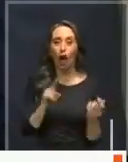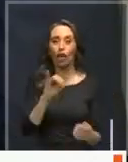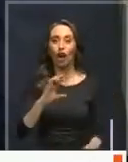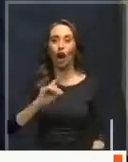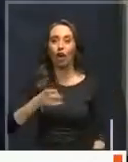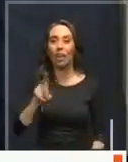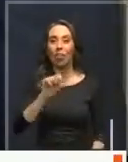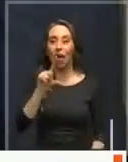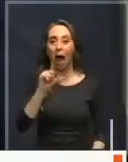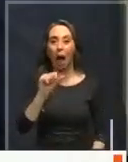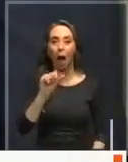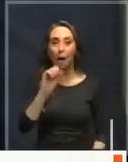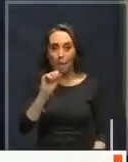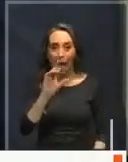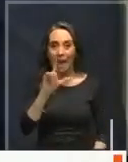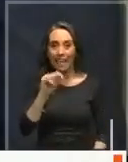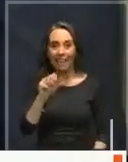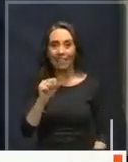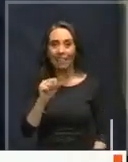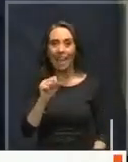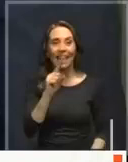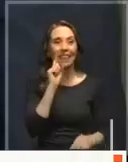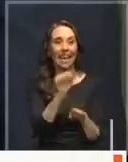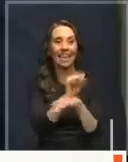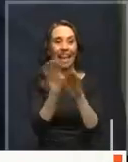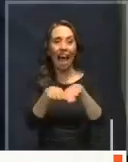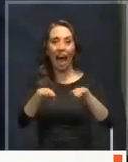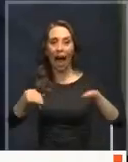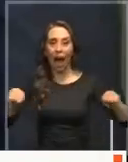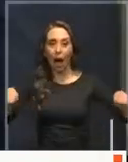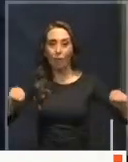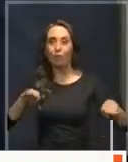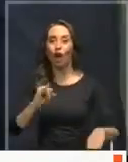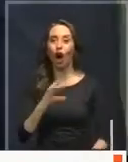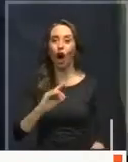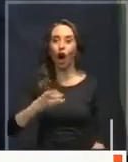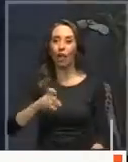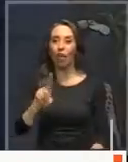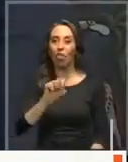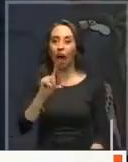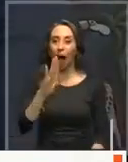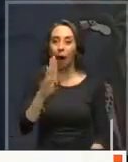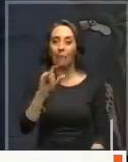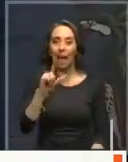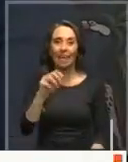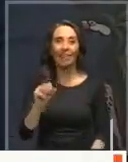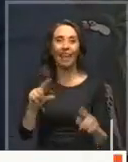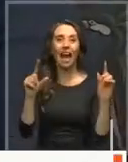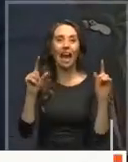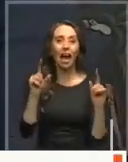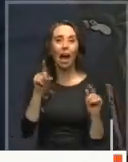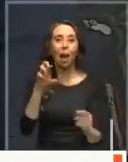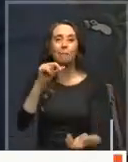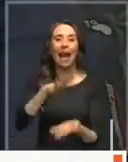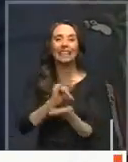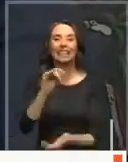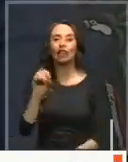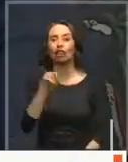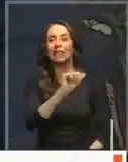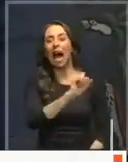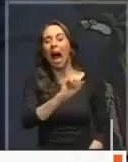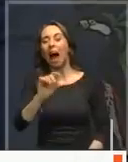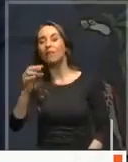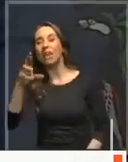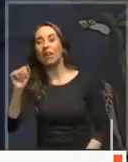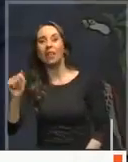Jorge Zabaleta, colecciona autos, es Jorge Zabaleta. Él es Panchito Saavedra, llegó